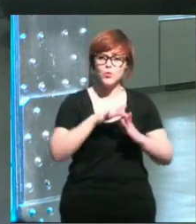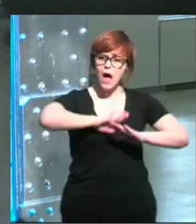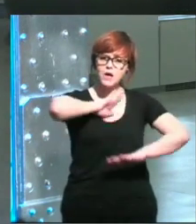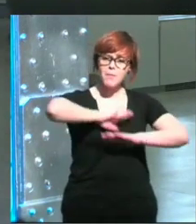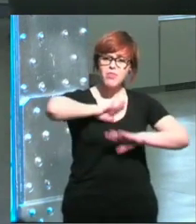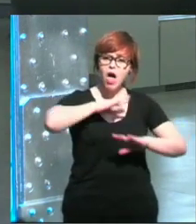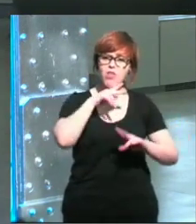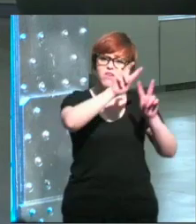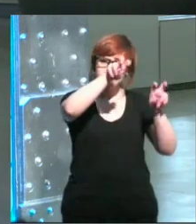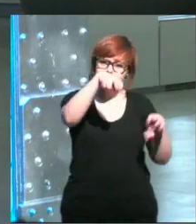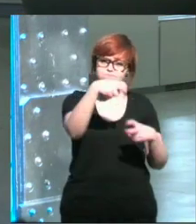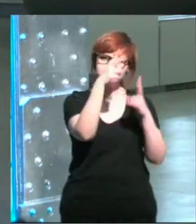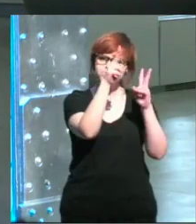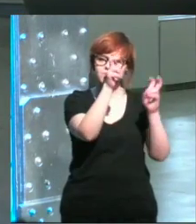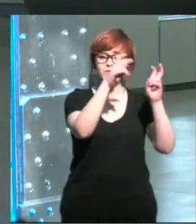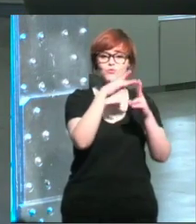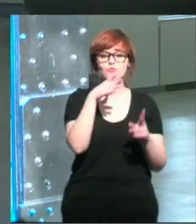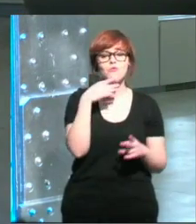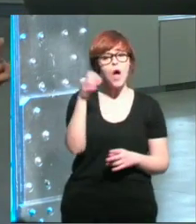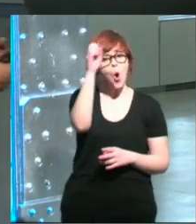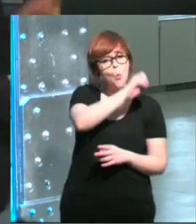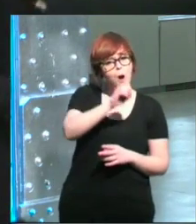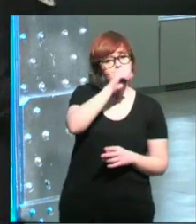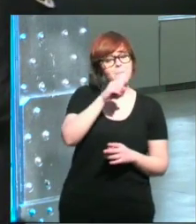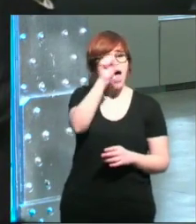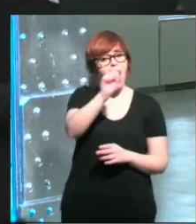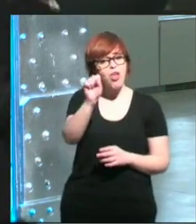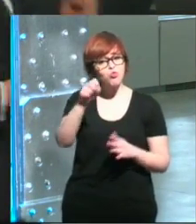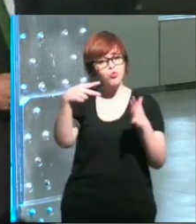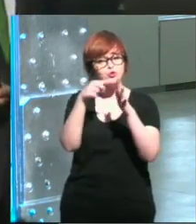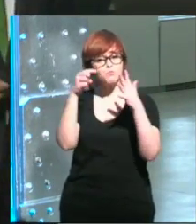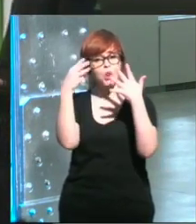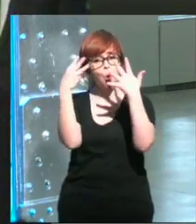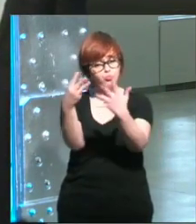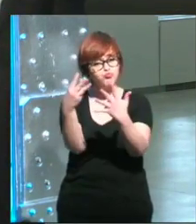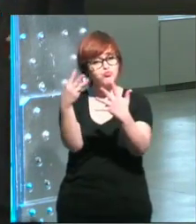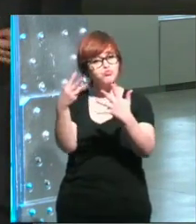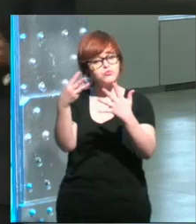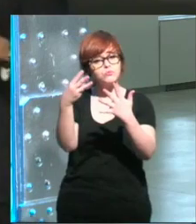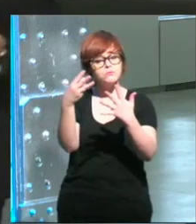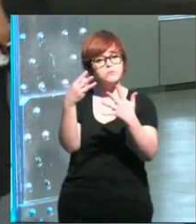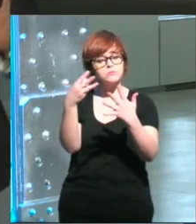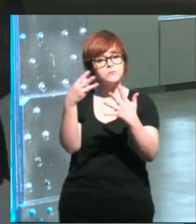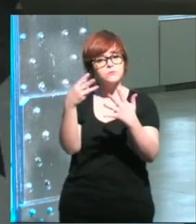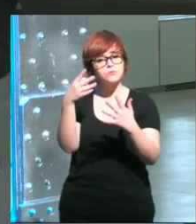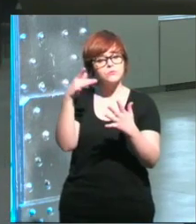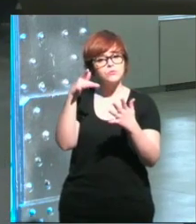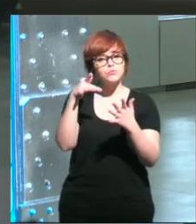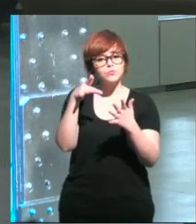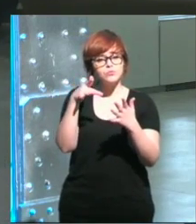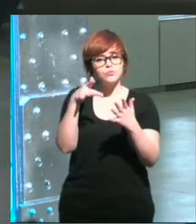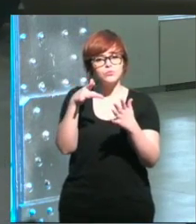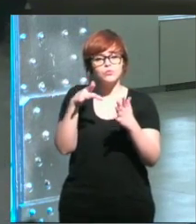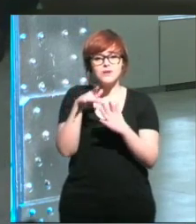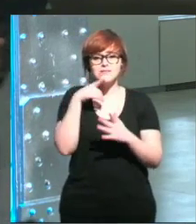que tuvo Barack Obama en el 2008 para entender que si quería cambiar la forma de hacer